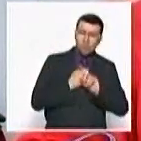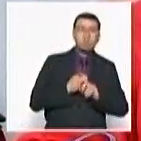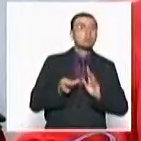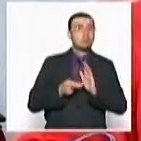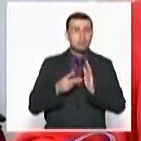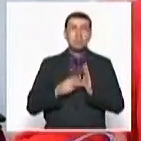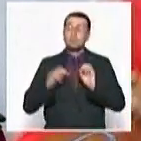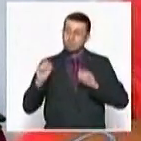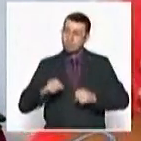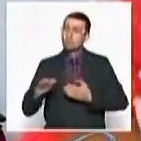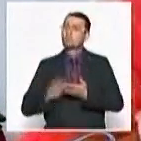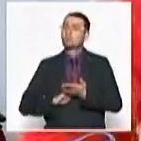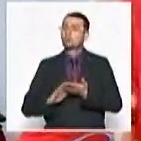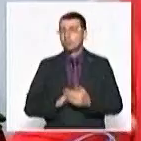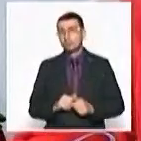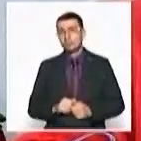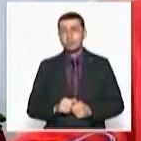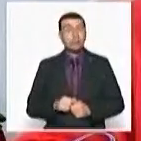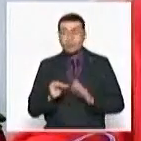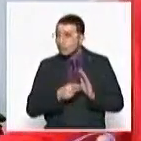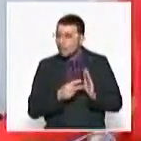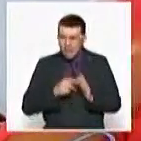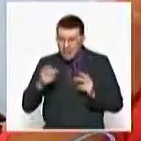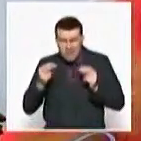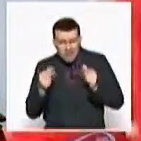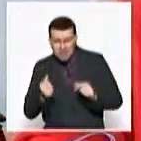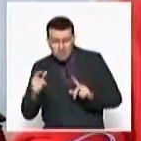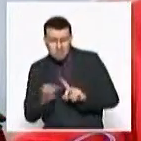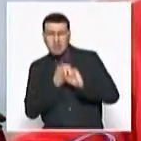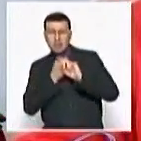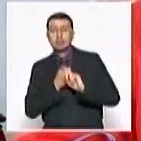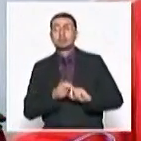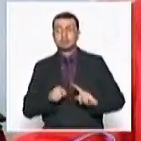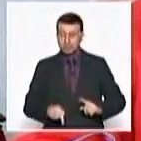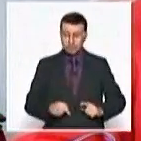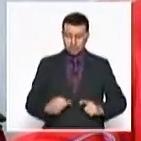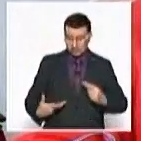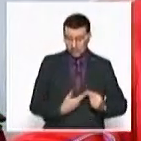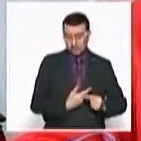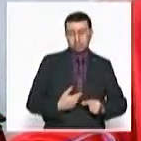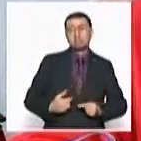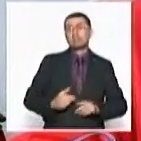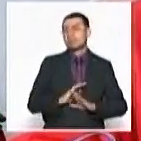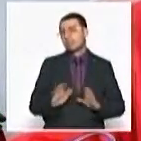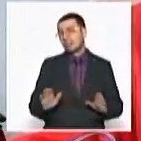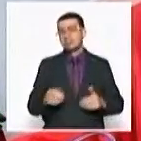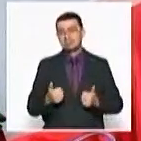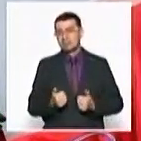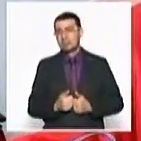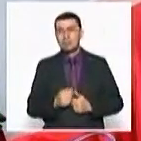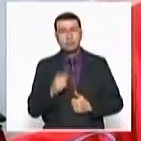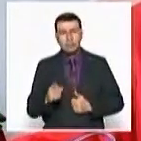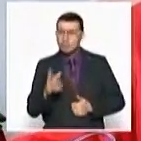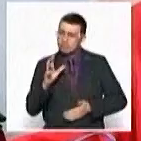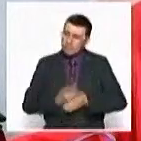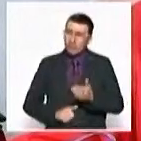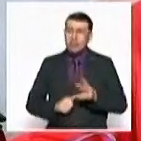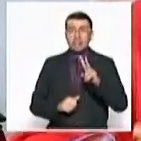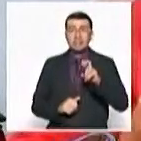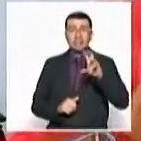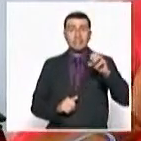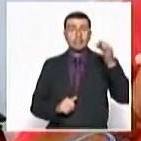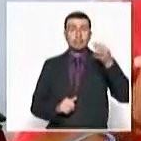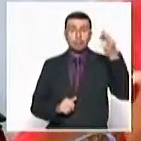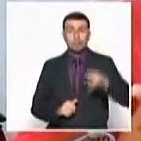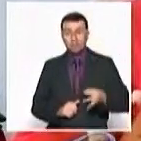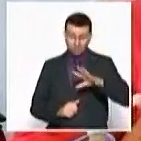curar. El tema es coger el cáncer a tiempo, le van a quitar un pedazo de estómago y ya. No pasa nada que le quiten ese 70%, seguramente va a